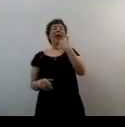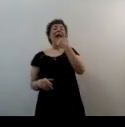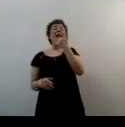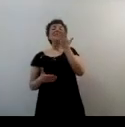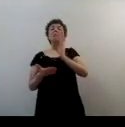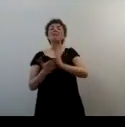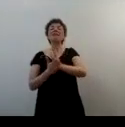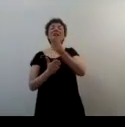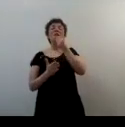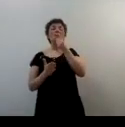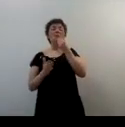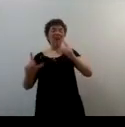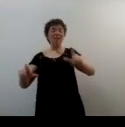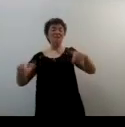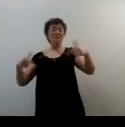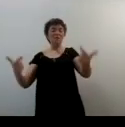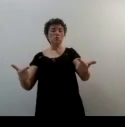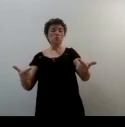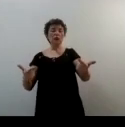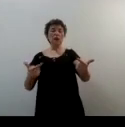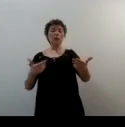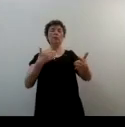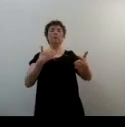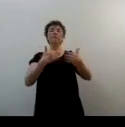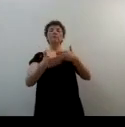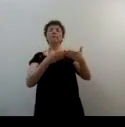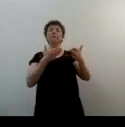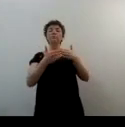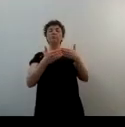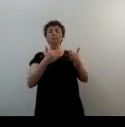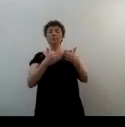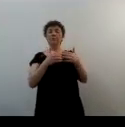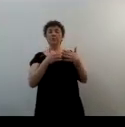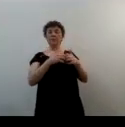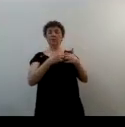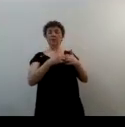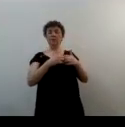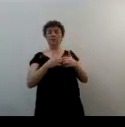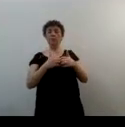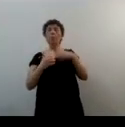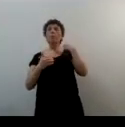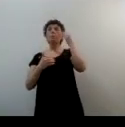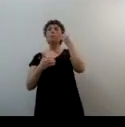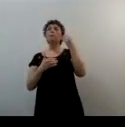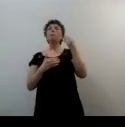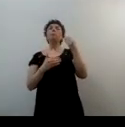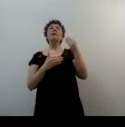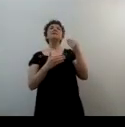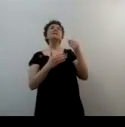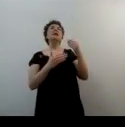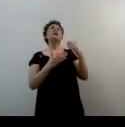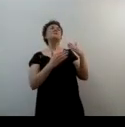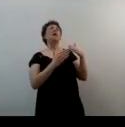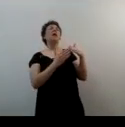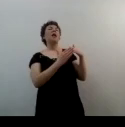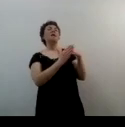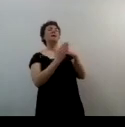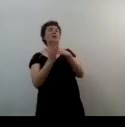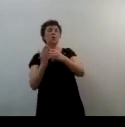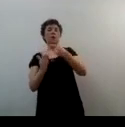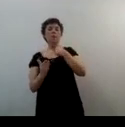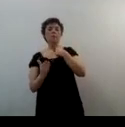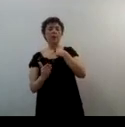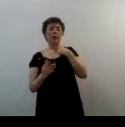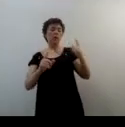desperdicia se hace en los hogares. O sea, que uno puede pensar que se desperdicia comida en el transporte o en la distribución, en supermercados, o que se tira